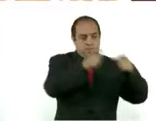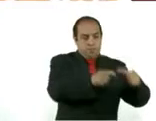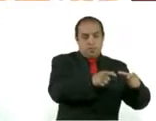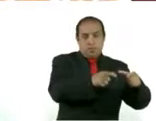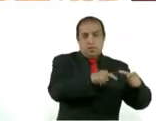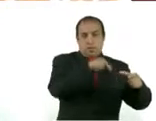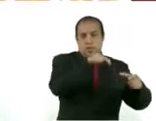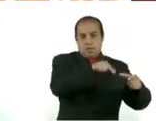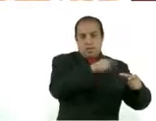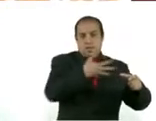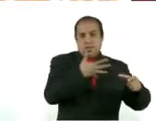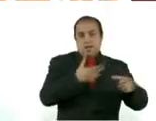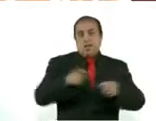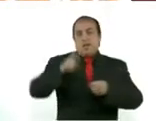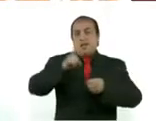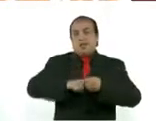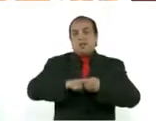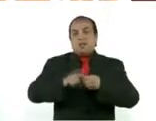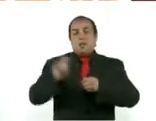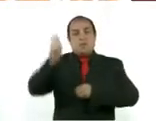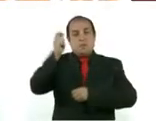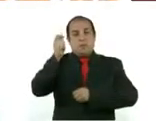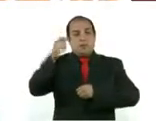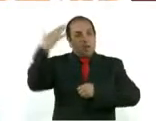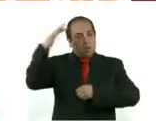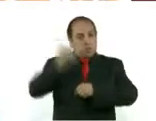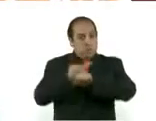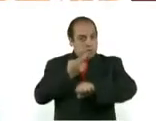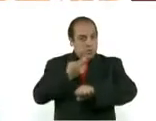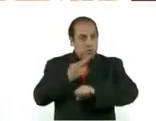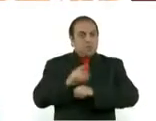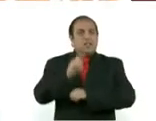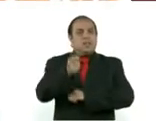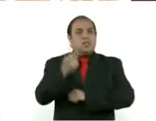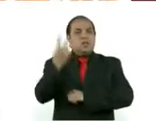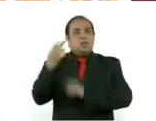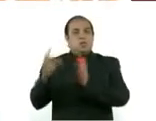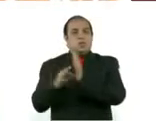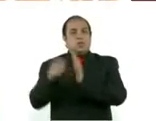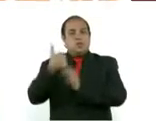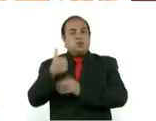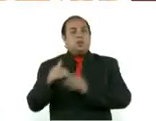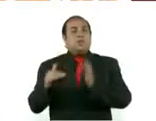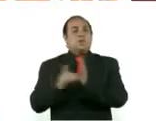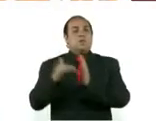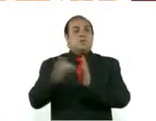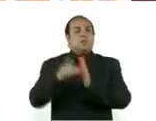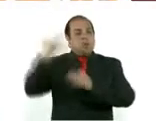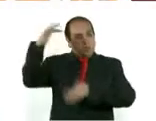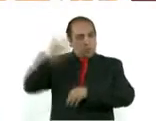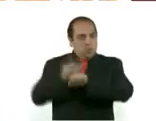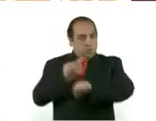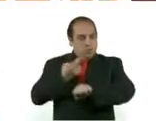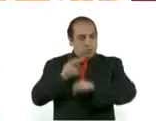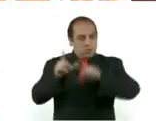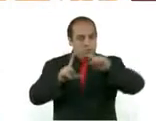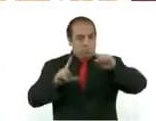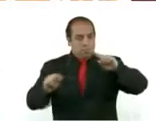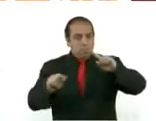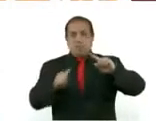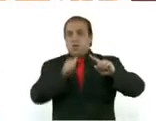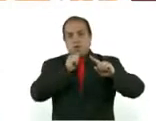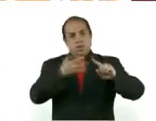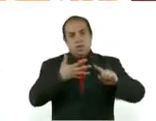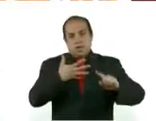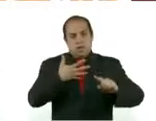de adultos mayores, es decir, que 2.6 millones de adultos mayores a nivel nacional no cuentan con